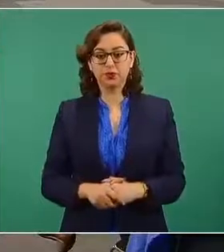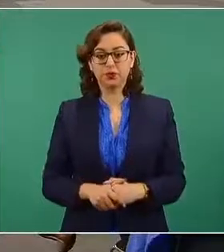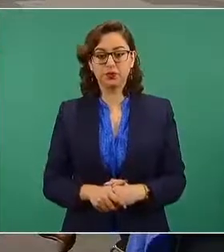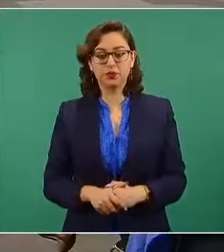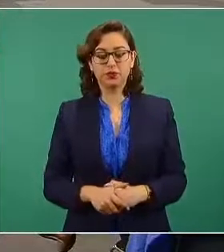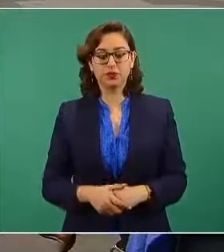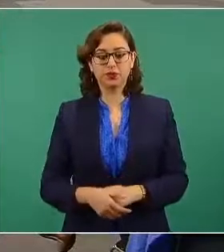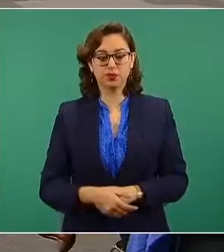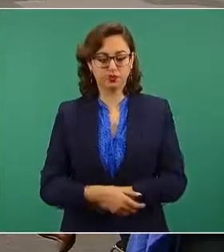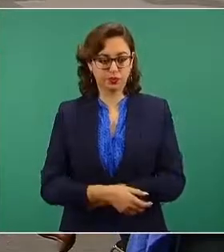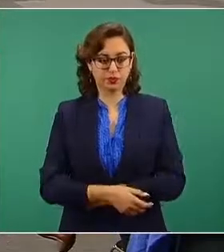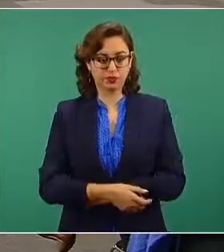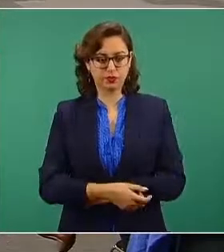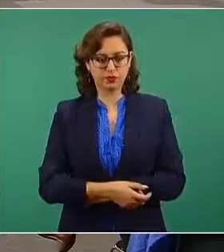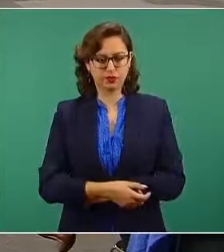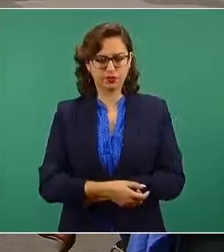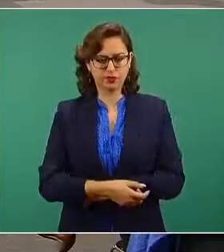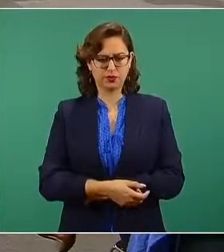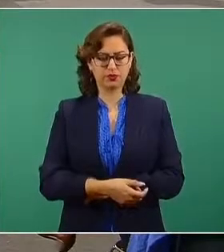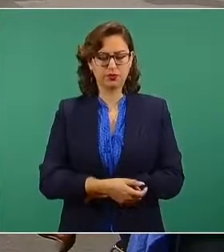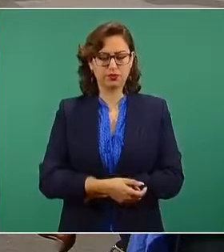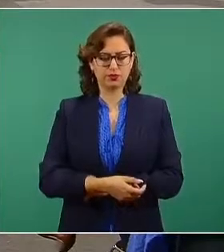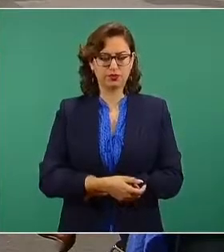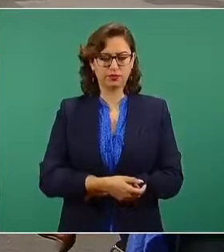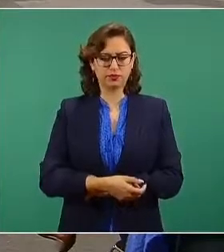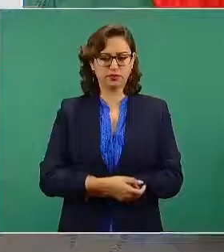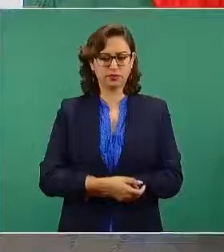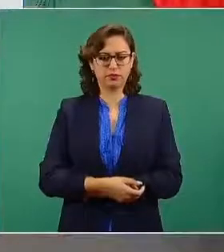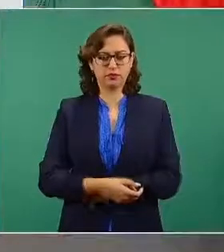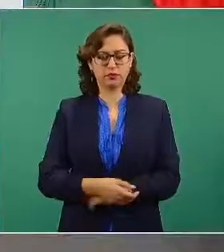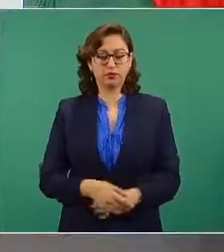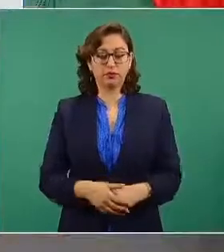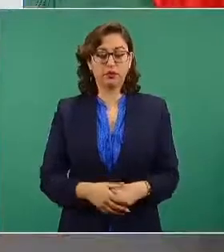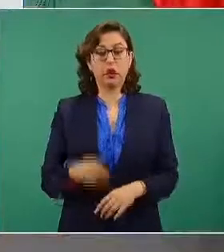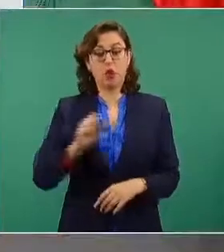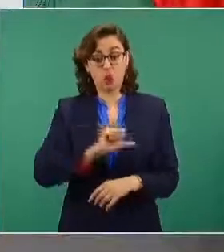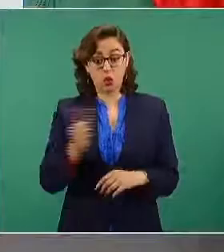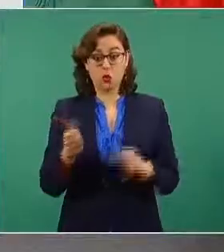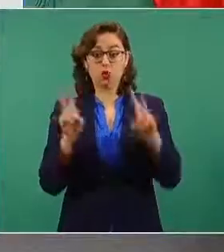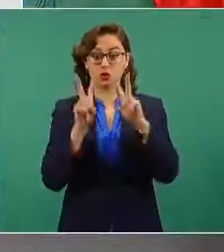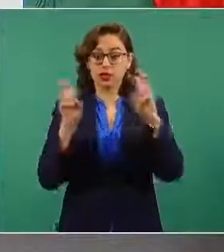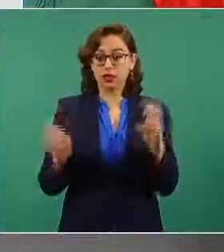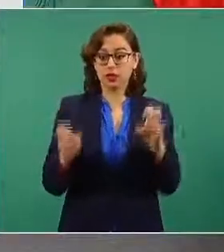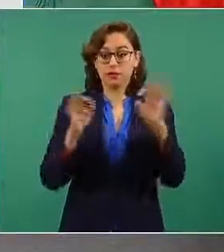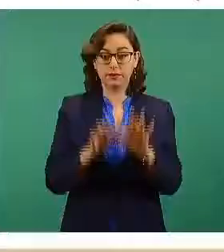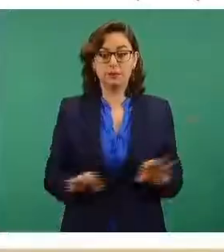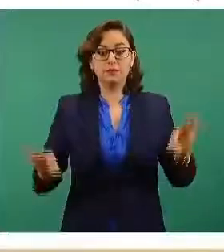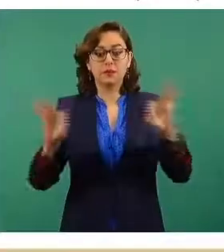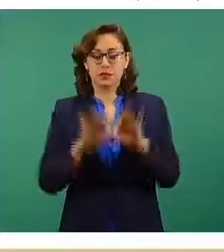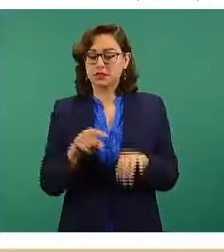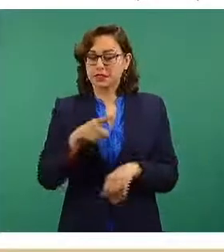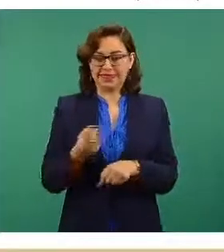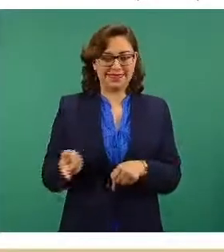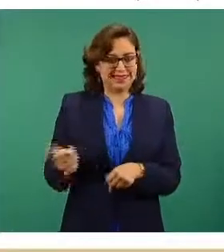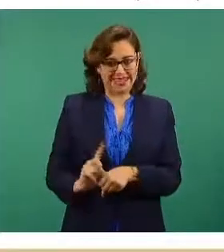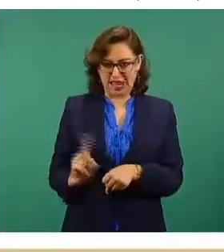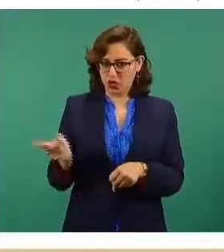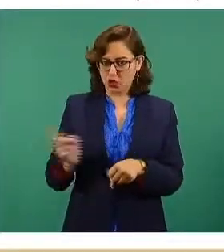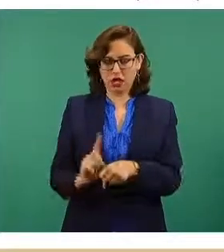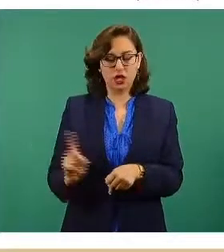Otro de los indicadores importantes y que vale la pena siempre verlo con atención, porque este sí es en tiempo real, este es día por